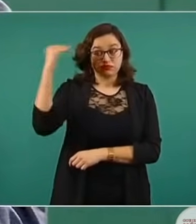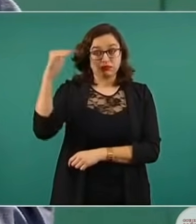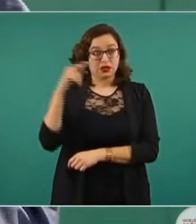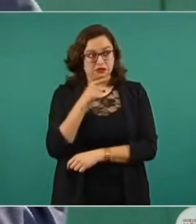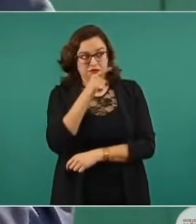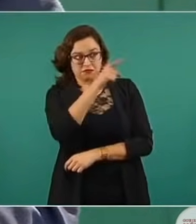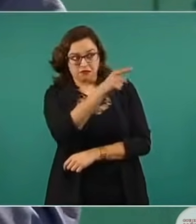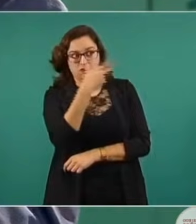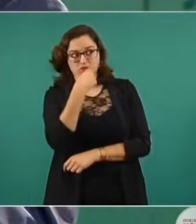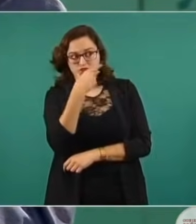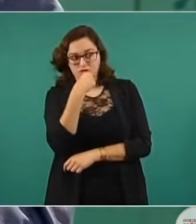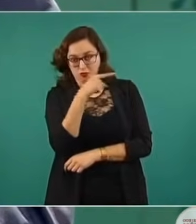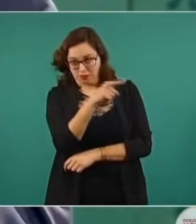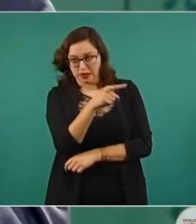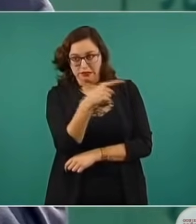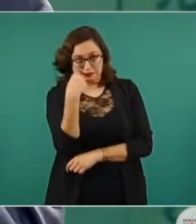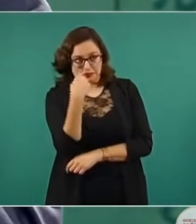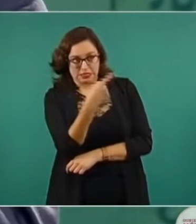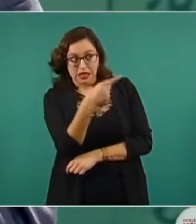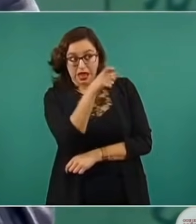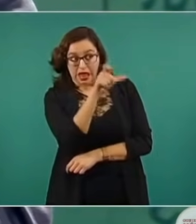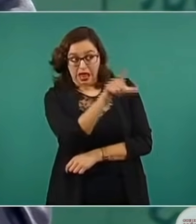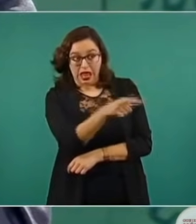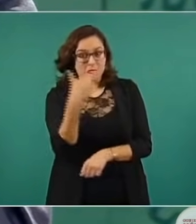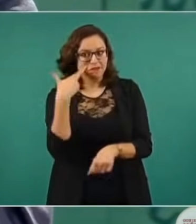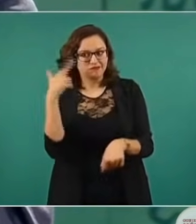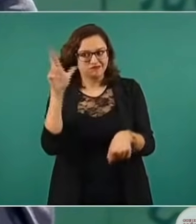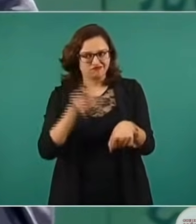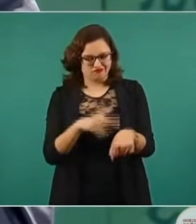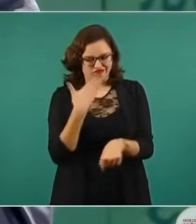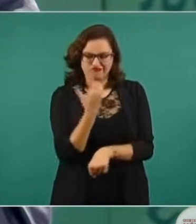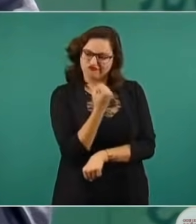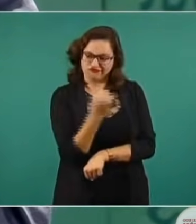seas como don fulano, un reverendo ladrón.